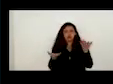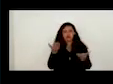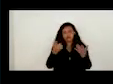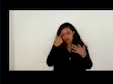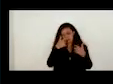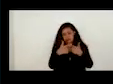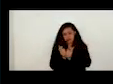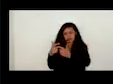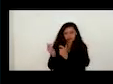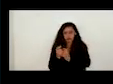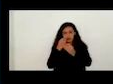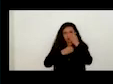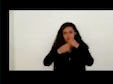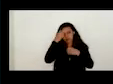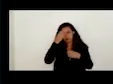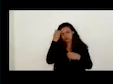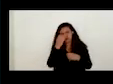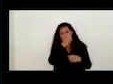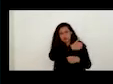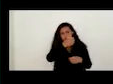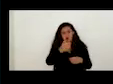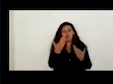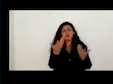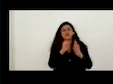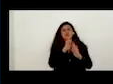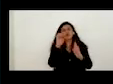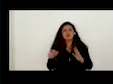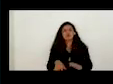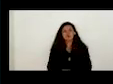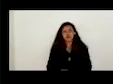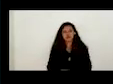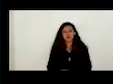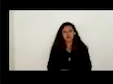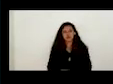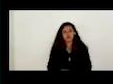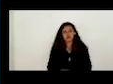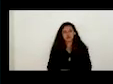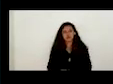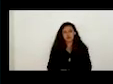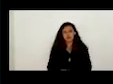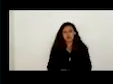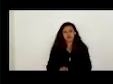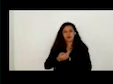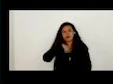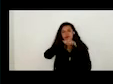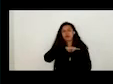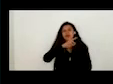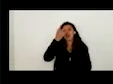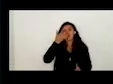alimentos en cada tiempo de comida. Ejemplo, eh, normalmente lo que nosotros vemos aquí en la